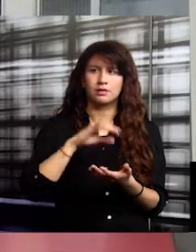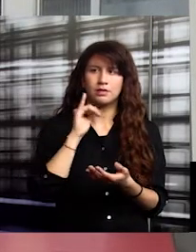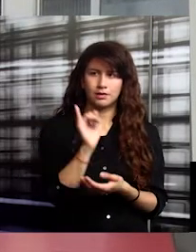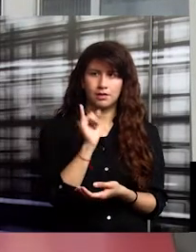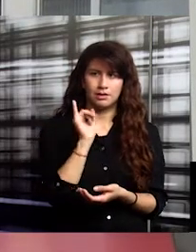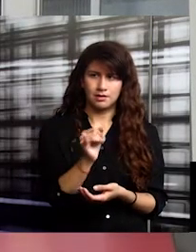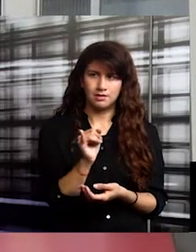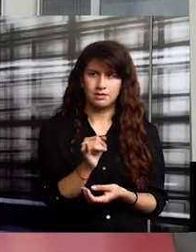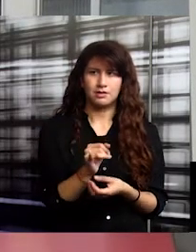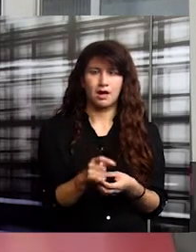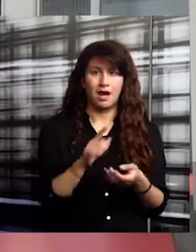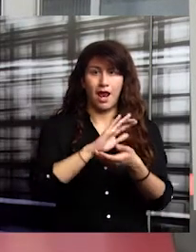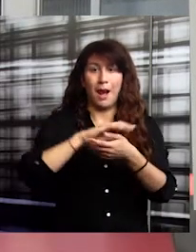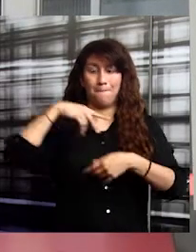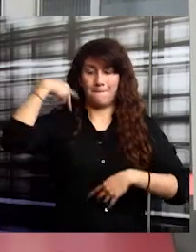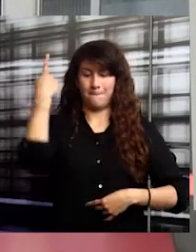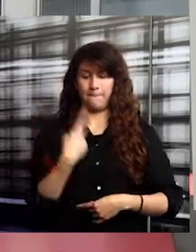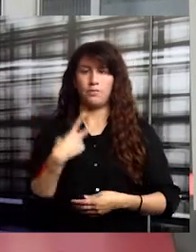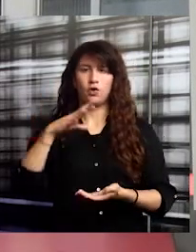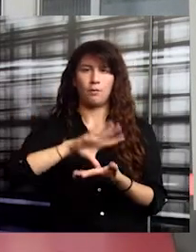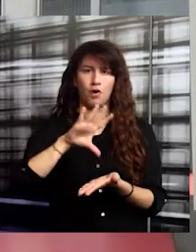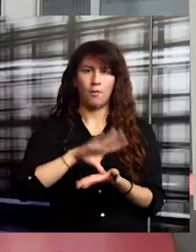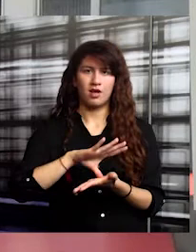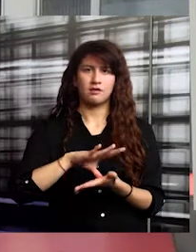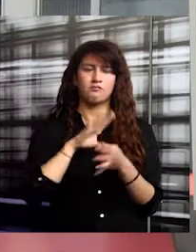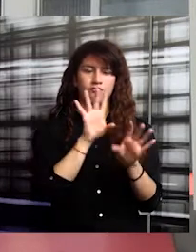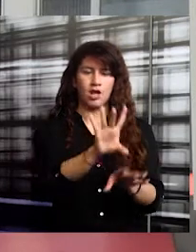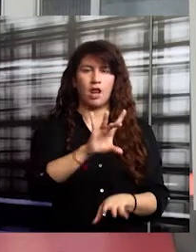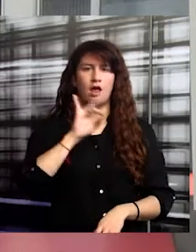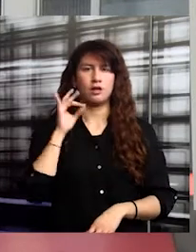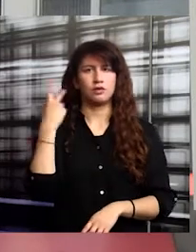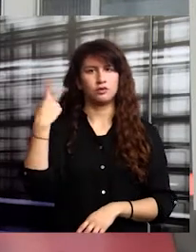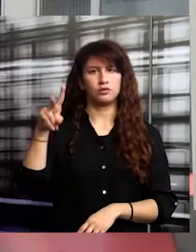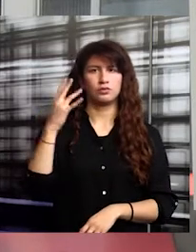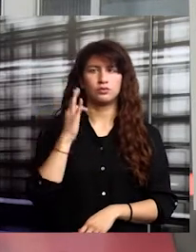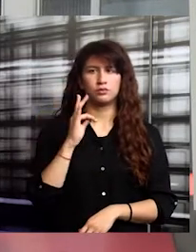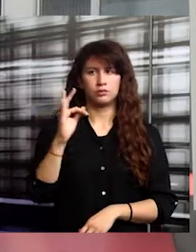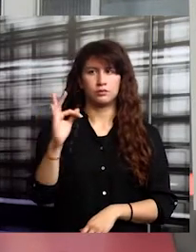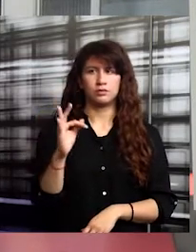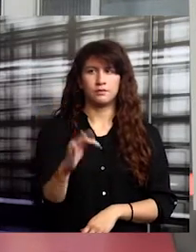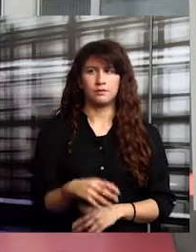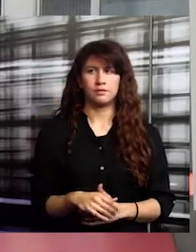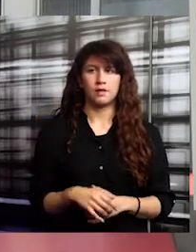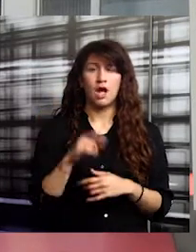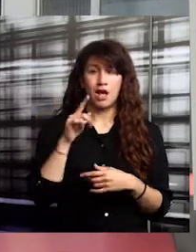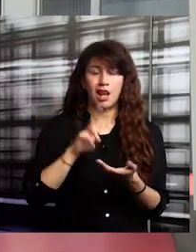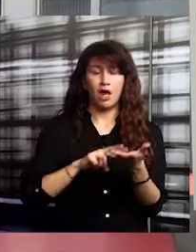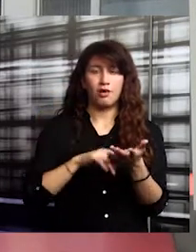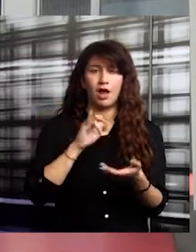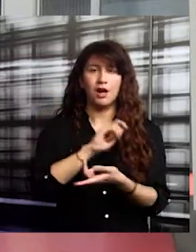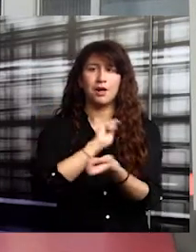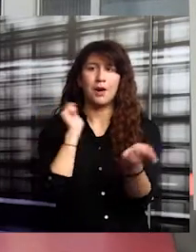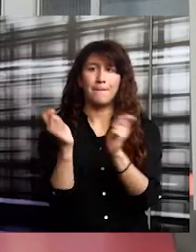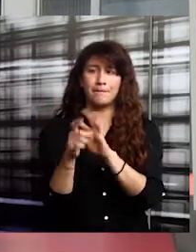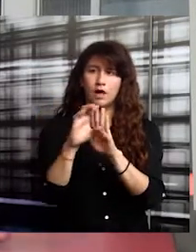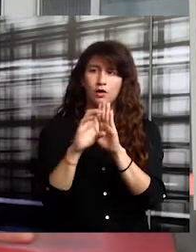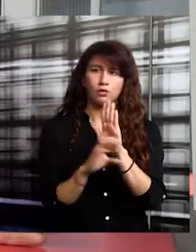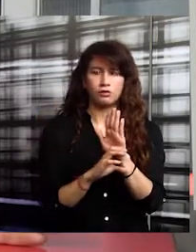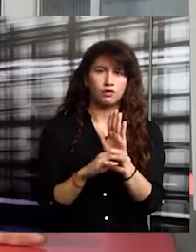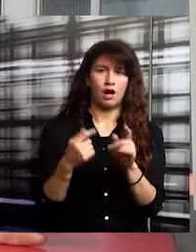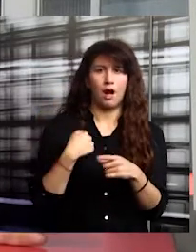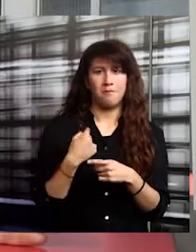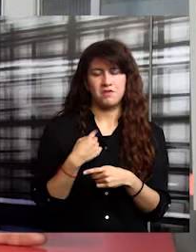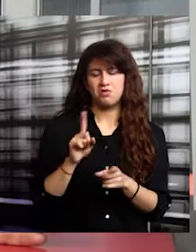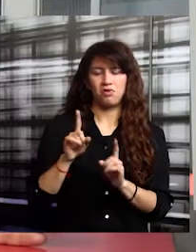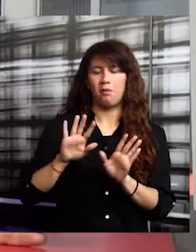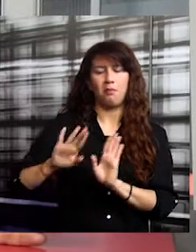su futuro. Y la verdad, cambiar la Constitución no me parece nada del otro mundo. Nosotros tenemos 7